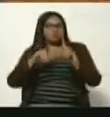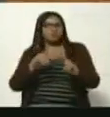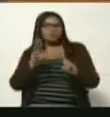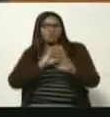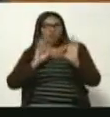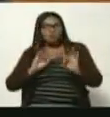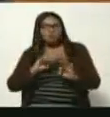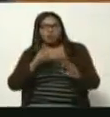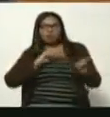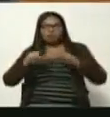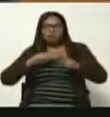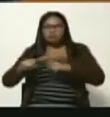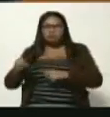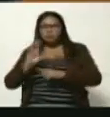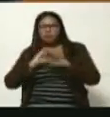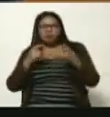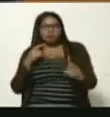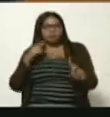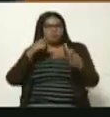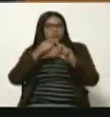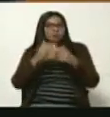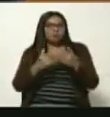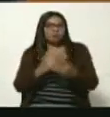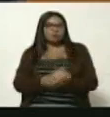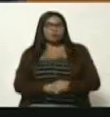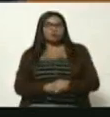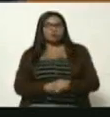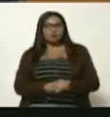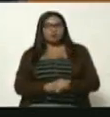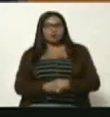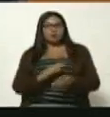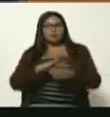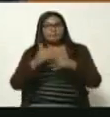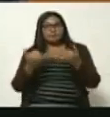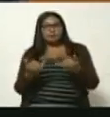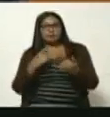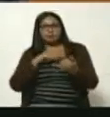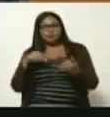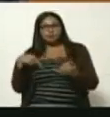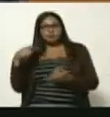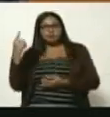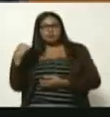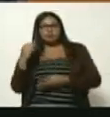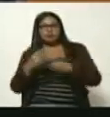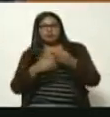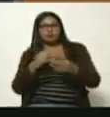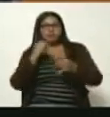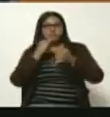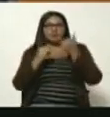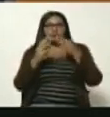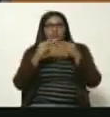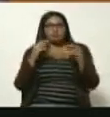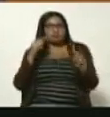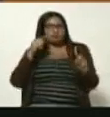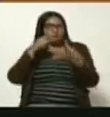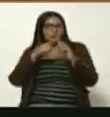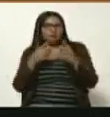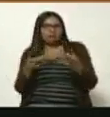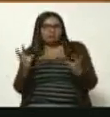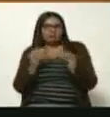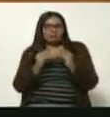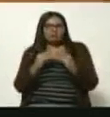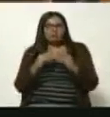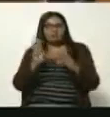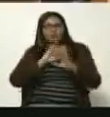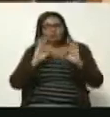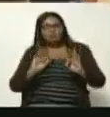y coordinada es el camino a seguir. Para ello, debemos poner fin a todo enfoque o acción